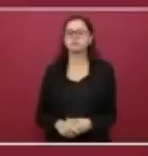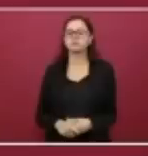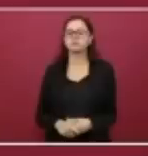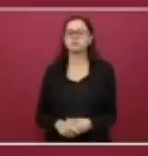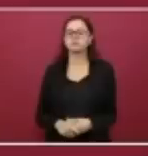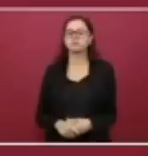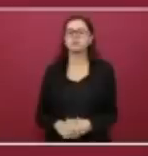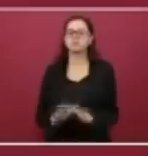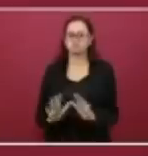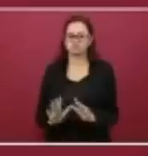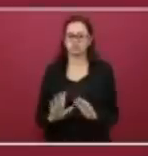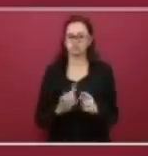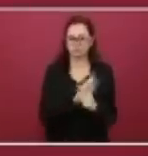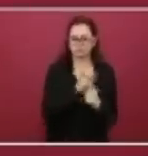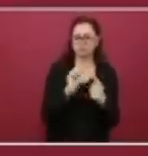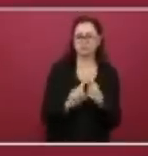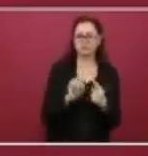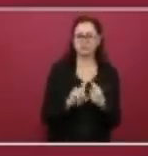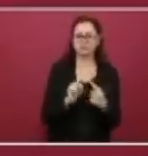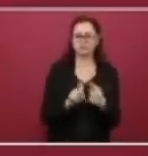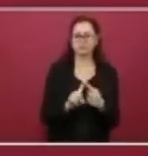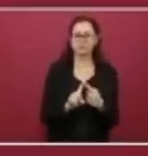el movimiento d